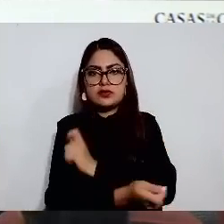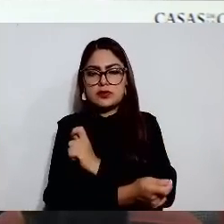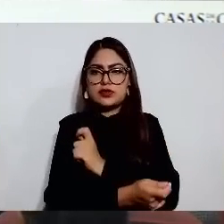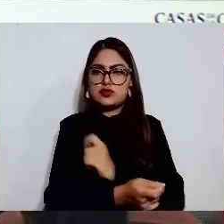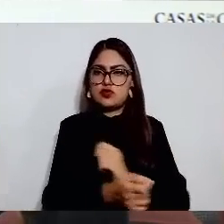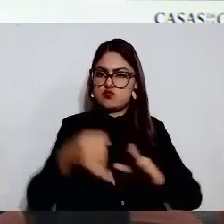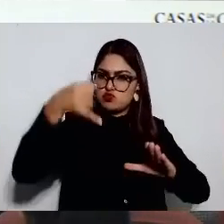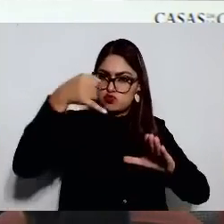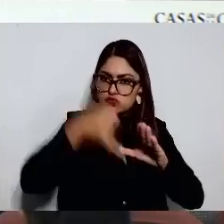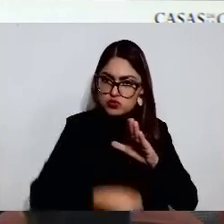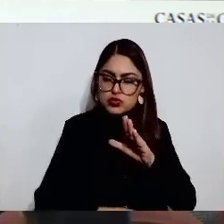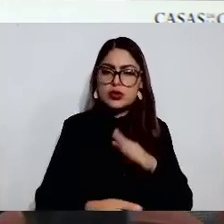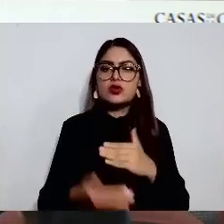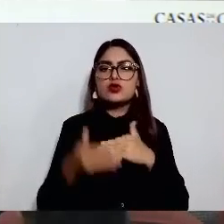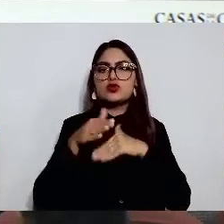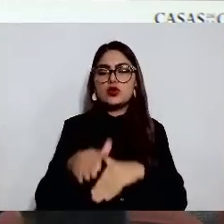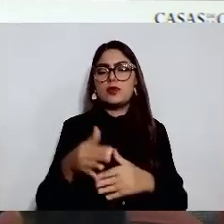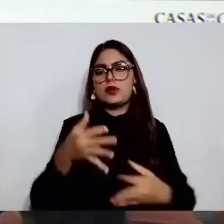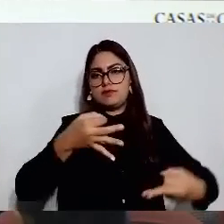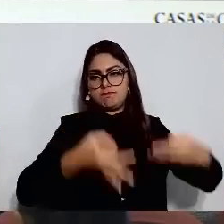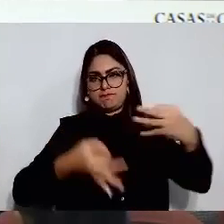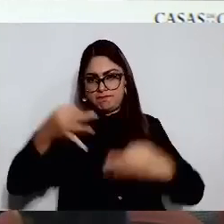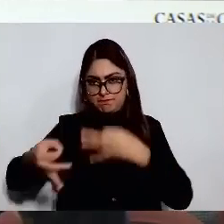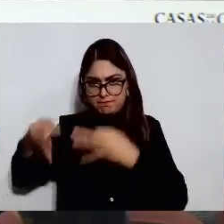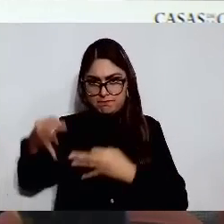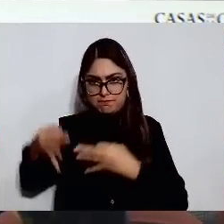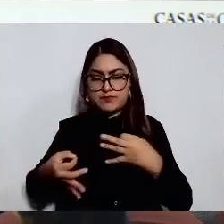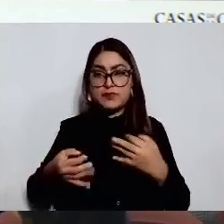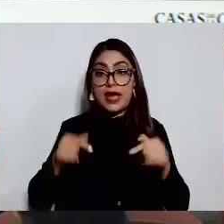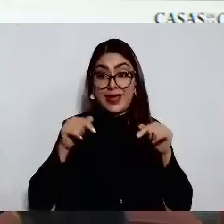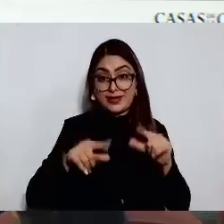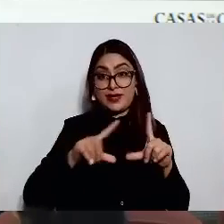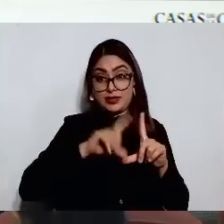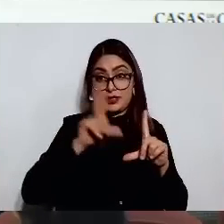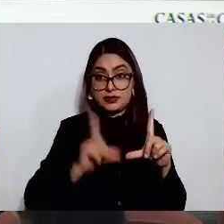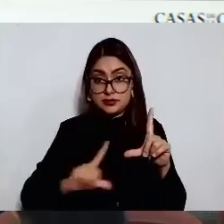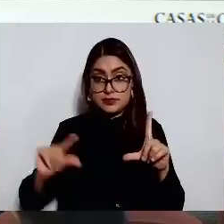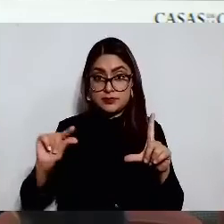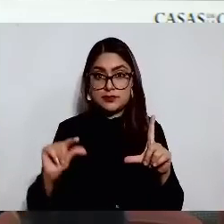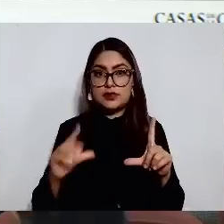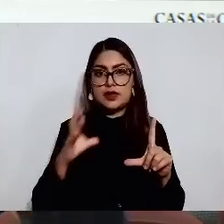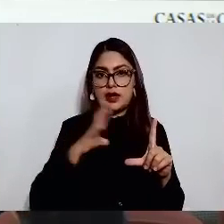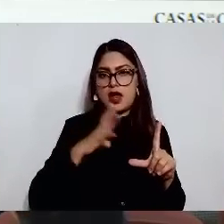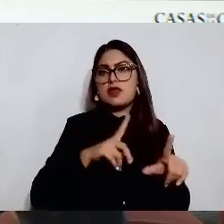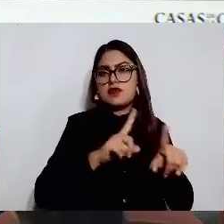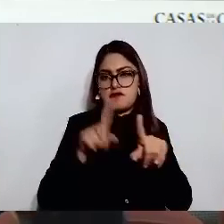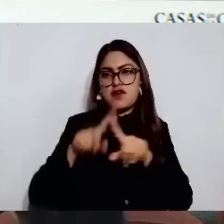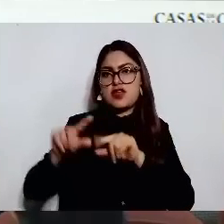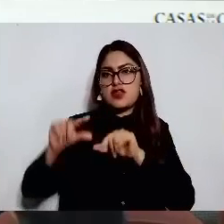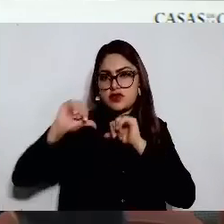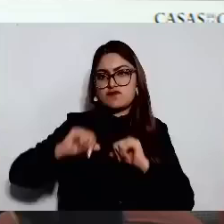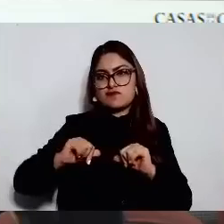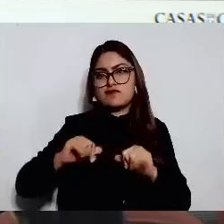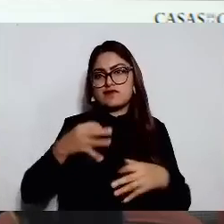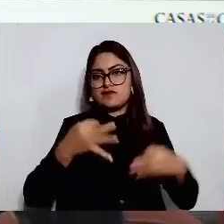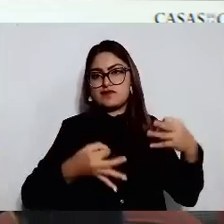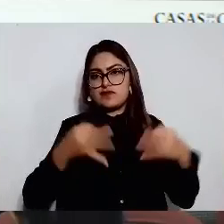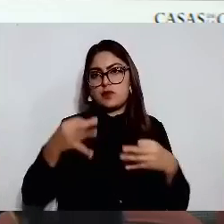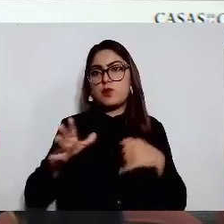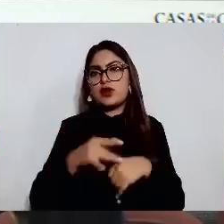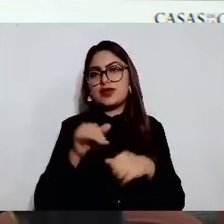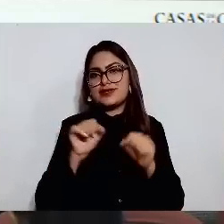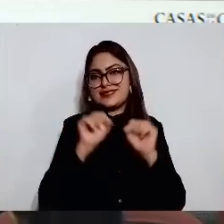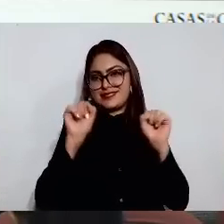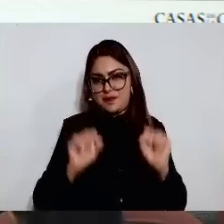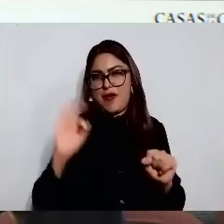poderes judiciales, pues en este país, ¿no? Que tenemos varios poderes judiciales por nuestro sistema federal. Pero entonces